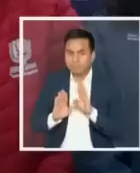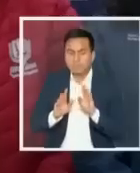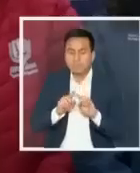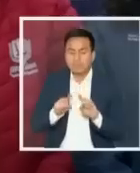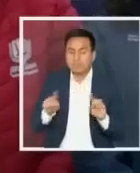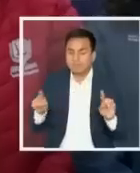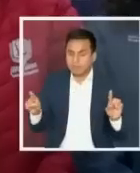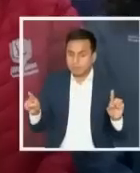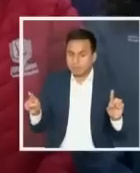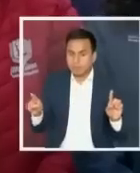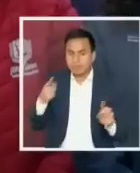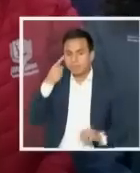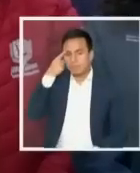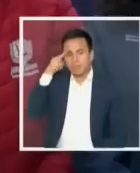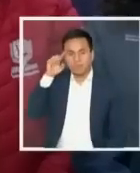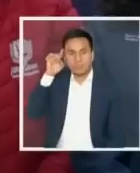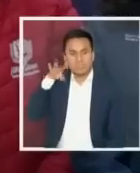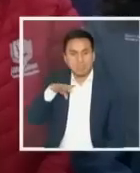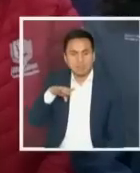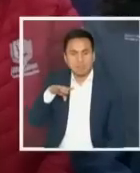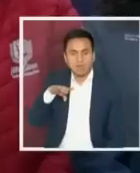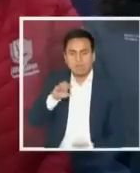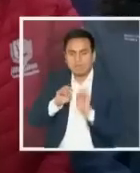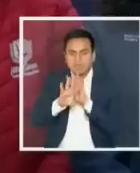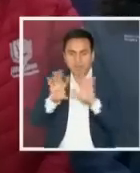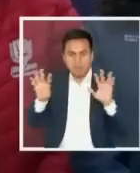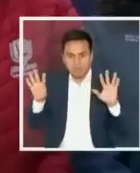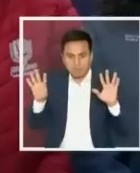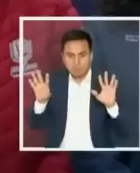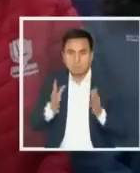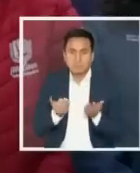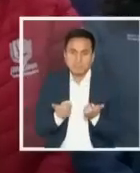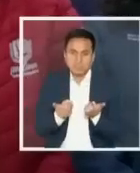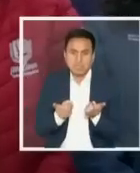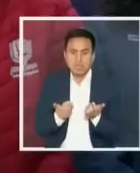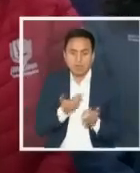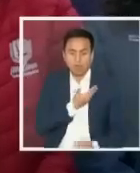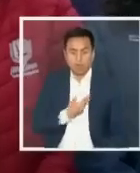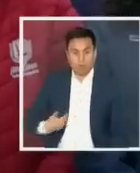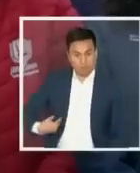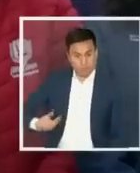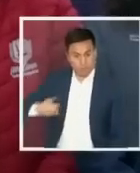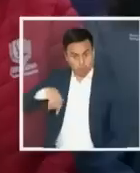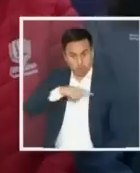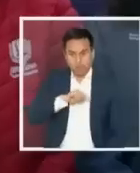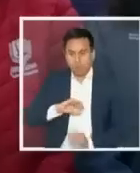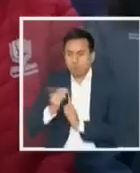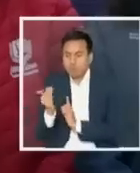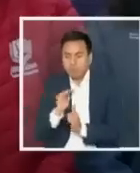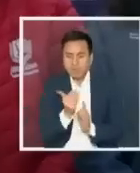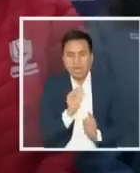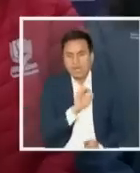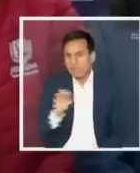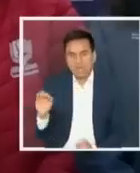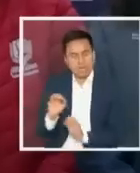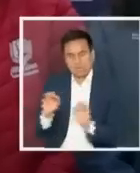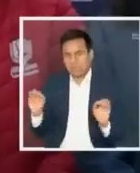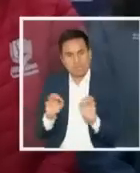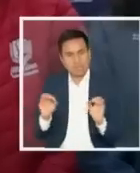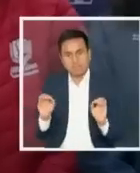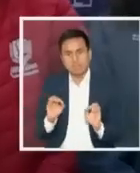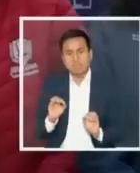que además... explica claramente el paso a paso del presidente desmarcándolo de una posible